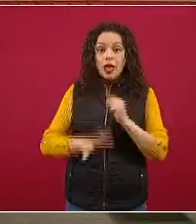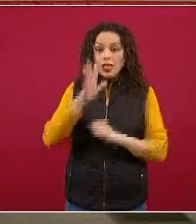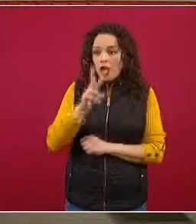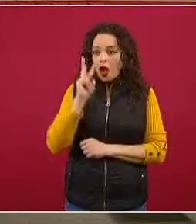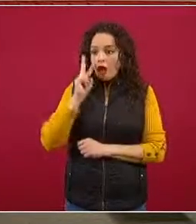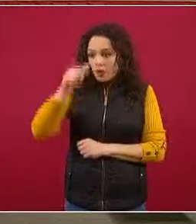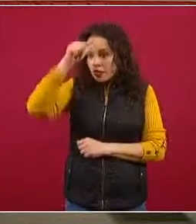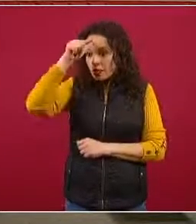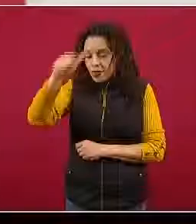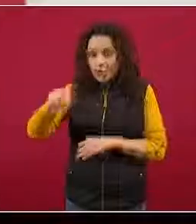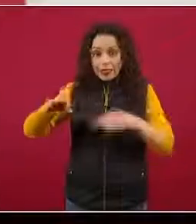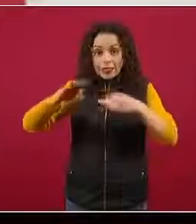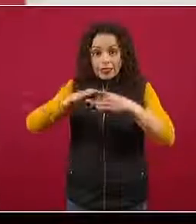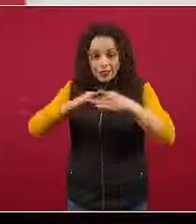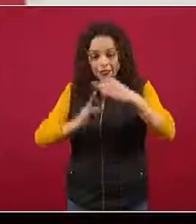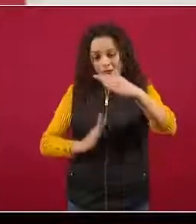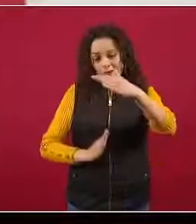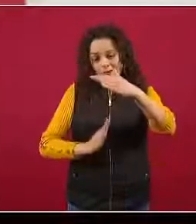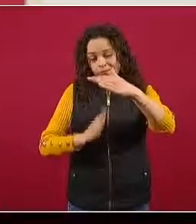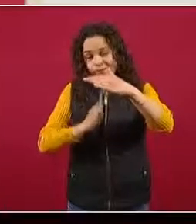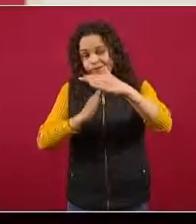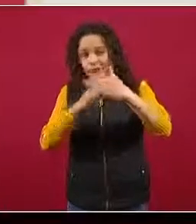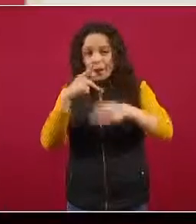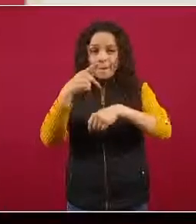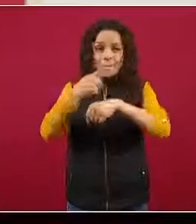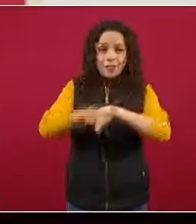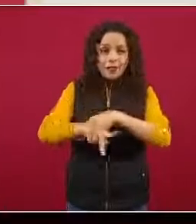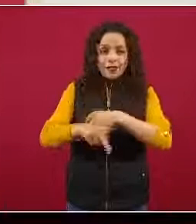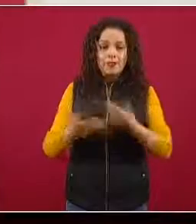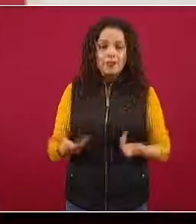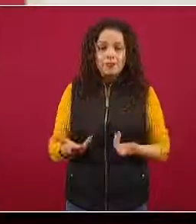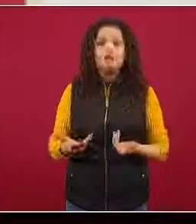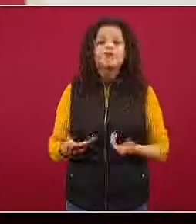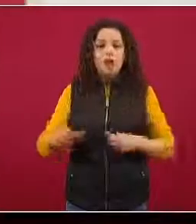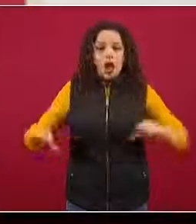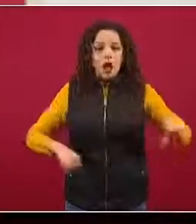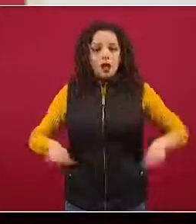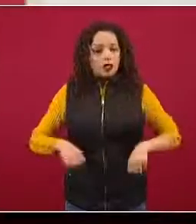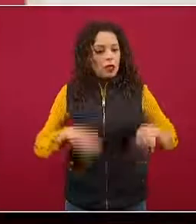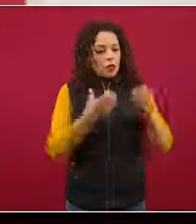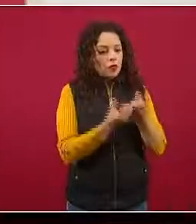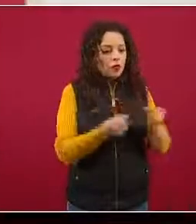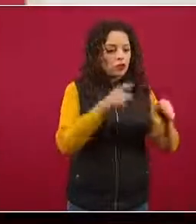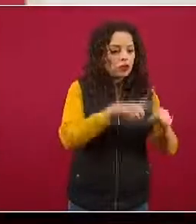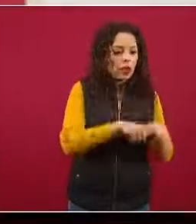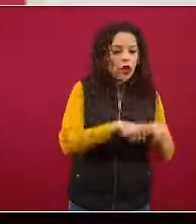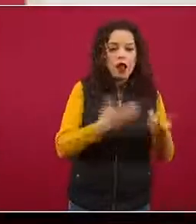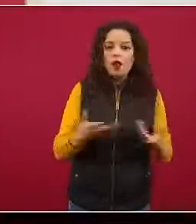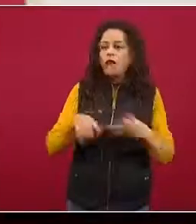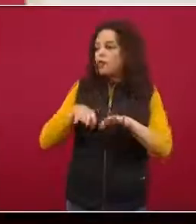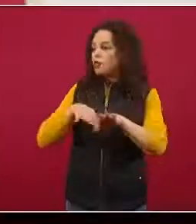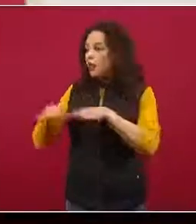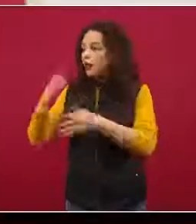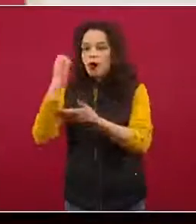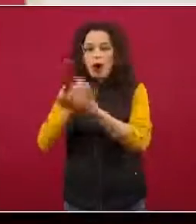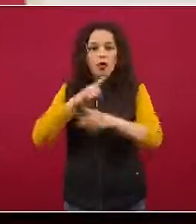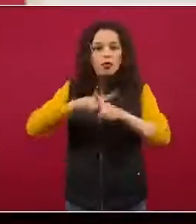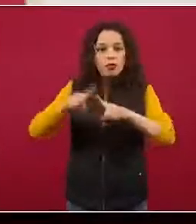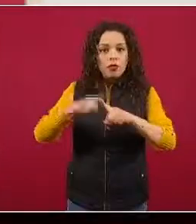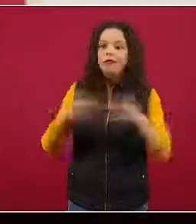del riesgo, las actividades sociales y económicas se modifiquen para no